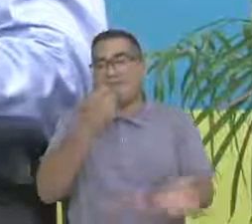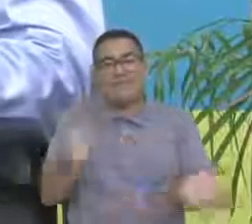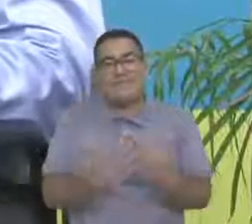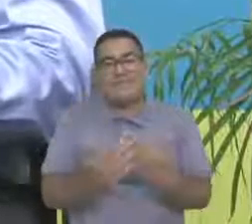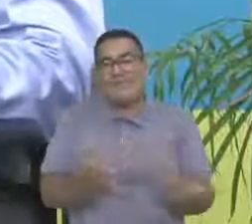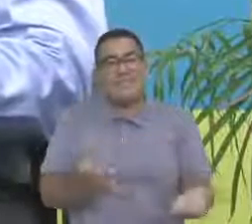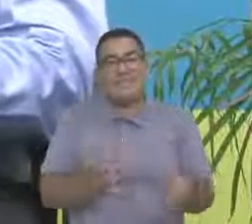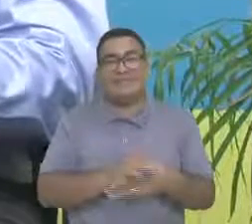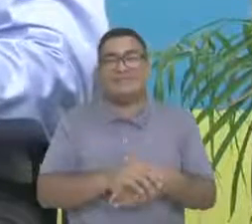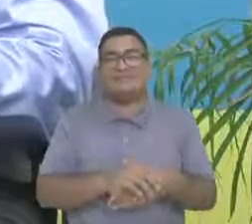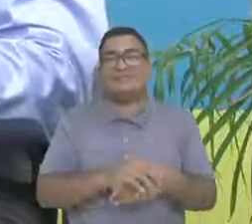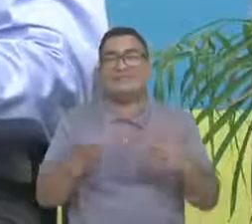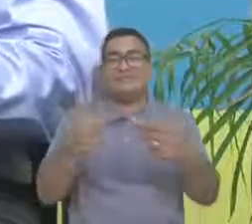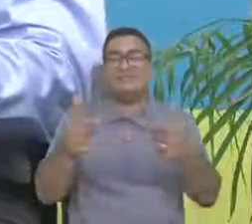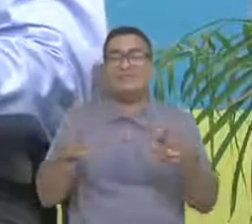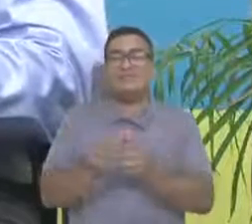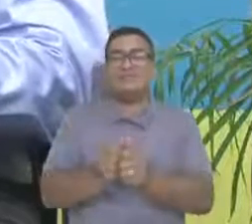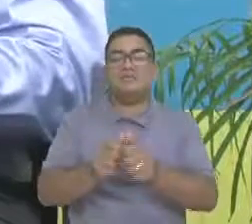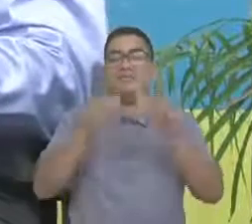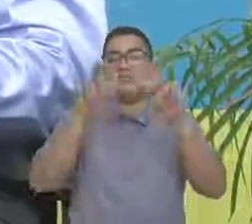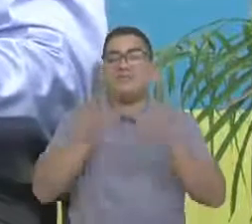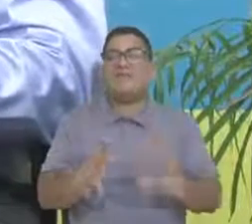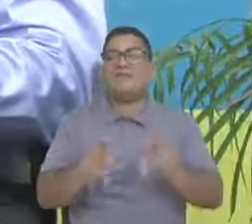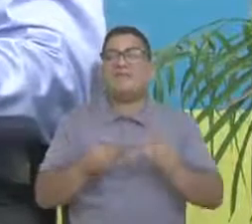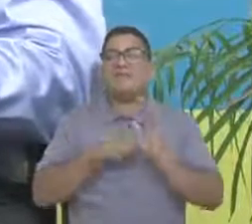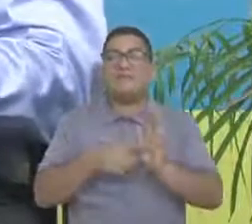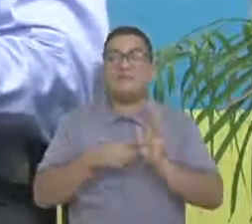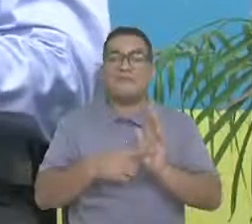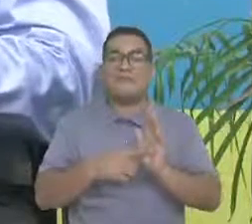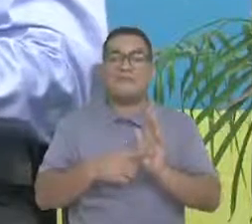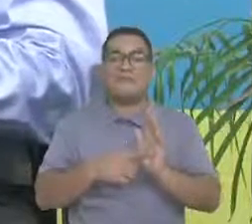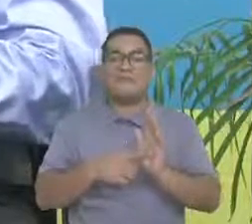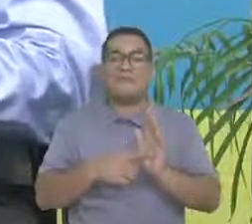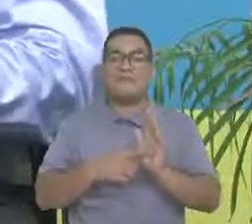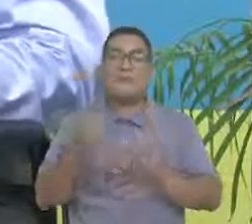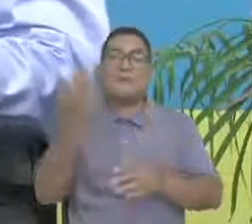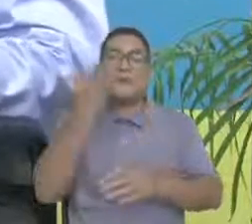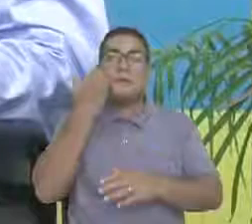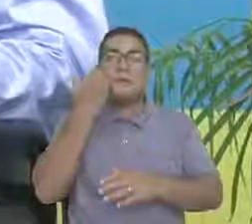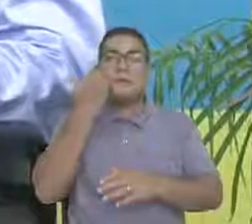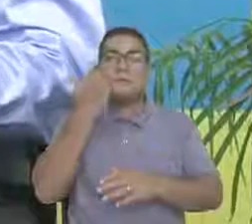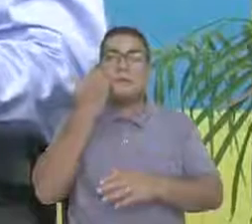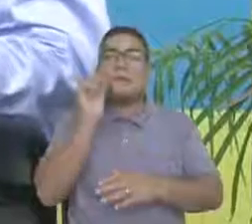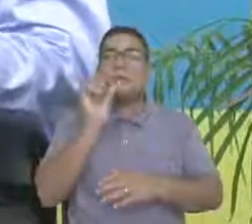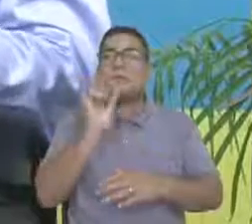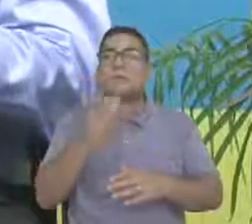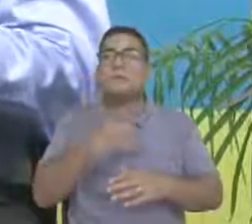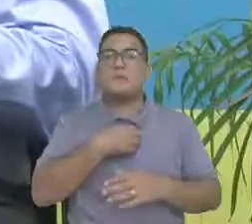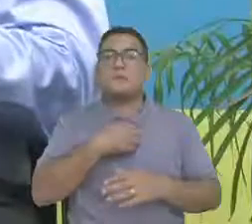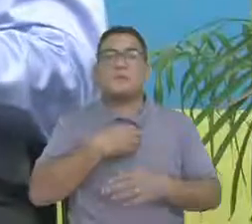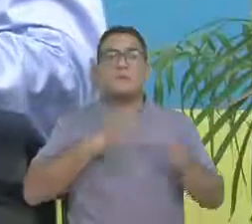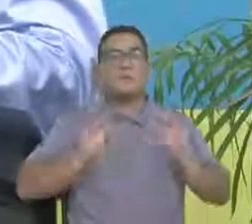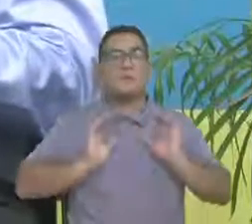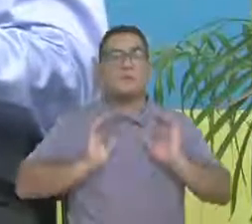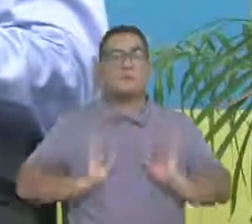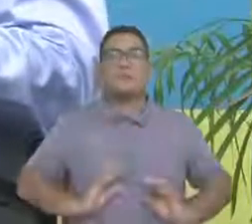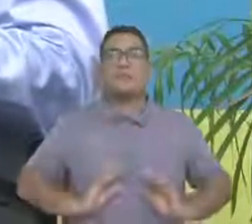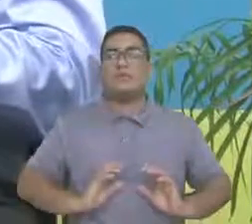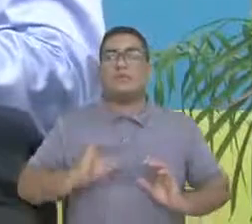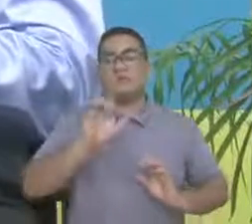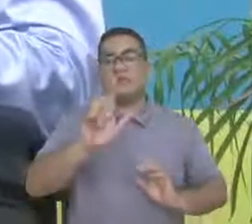el otro grupo de pacientes que te decía anteriormente, aquel paciente que tiene enfermedades autoinmunes, especialmente